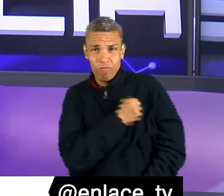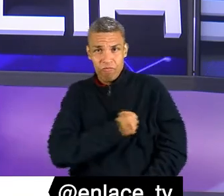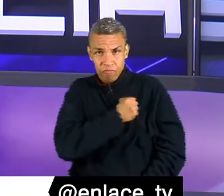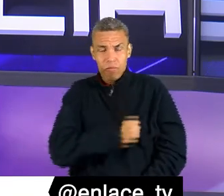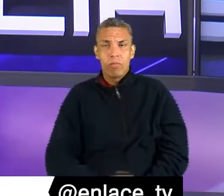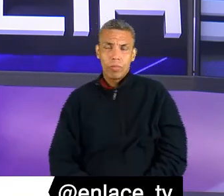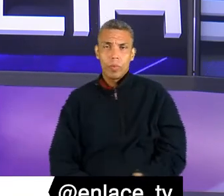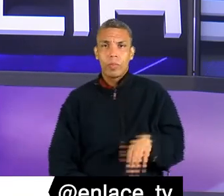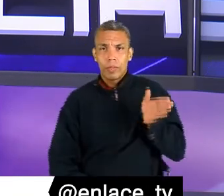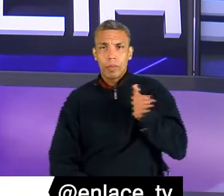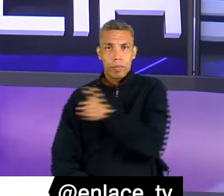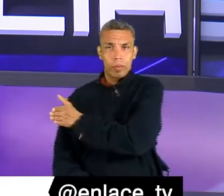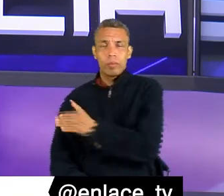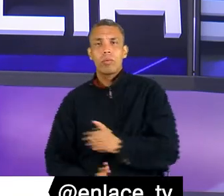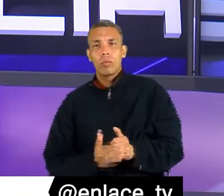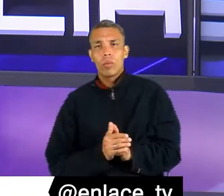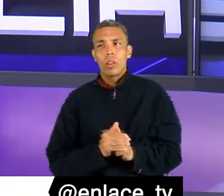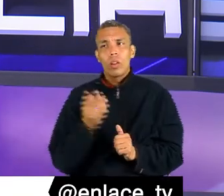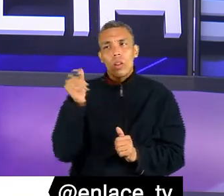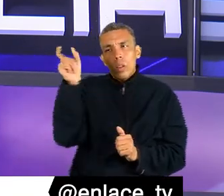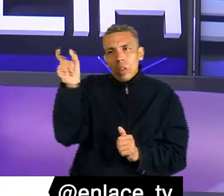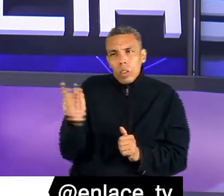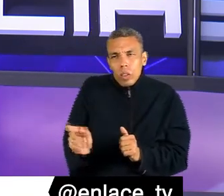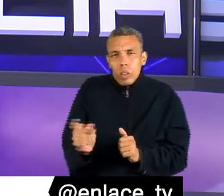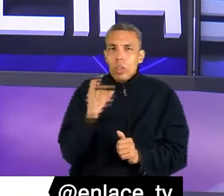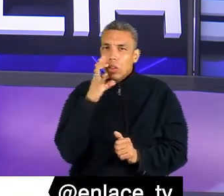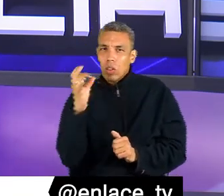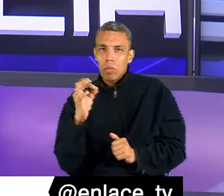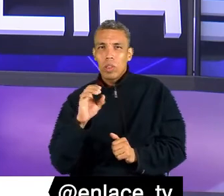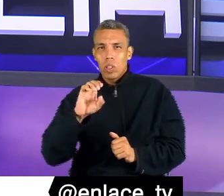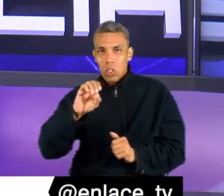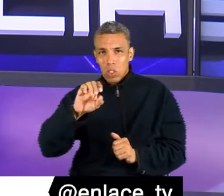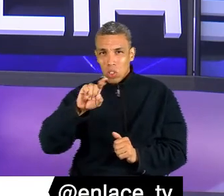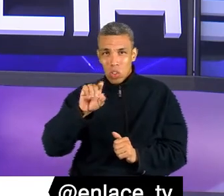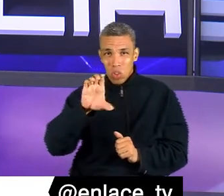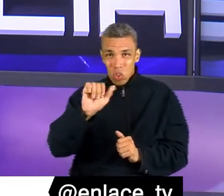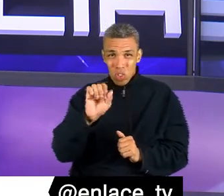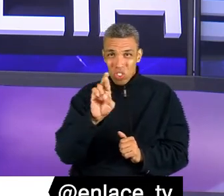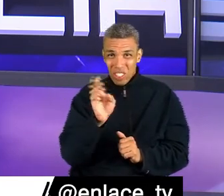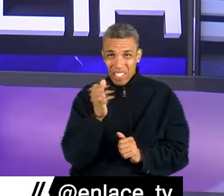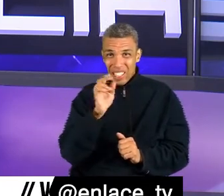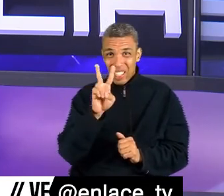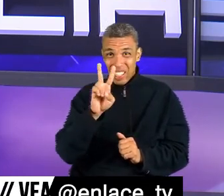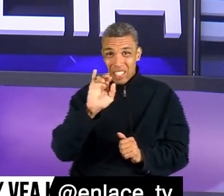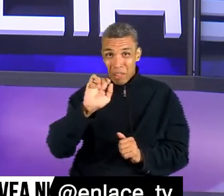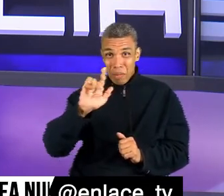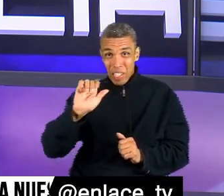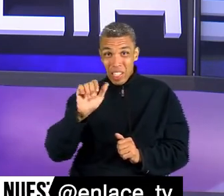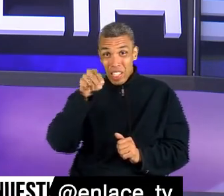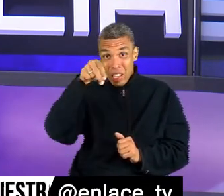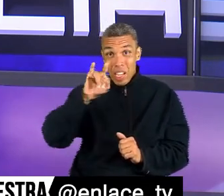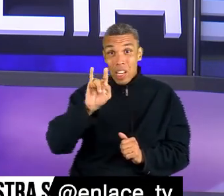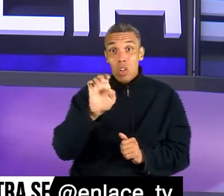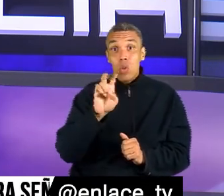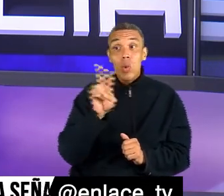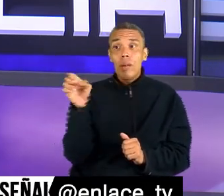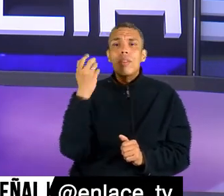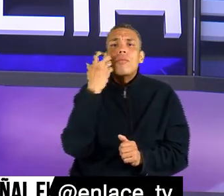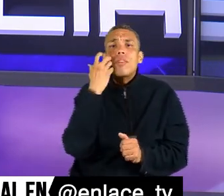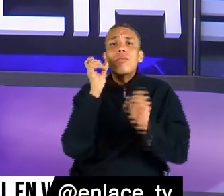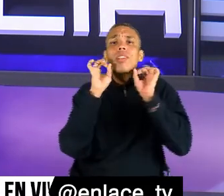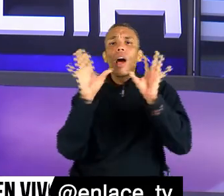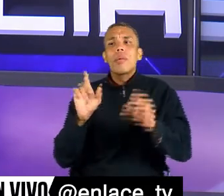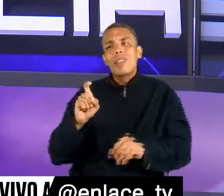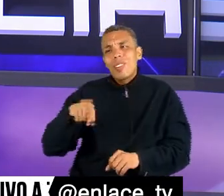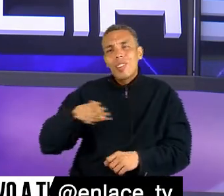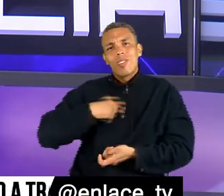se encuentra el músico Óscar Villanueva, más conocido como Matamba. Requiere traslado a la ciudad de Bucaramanga. Nuestro director